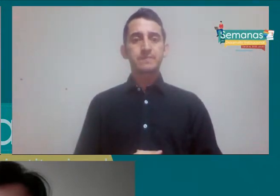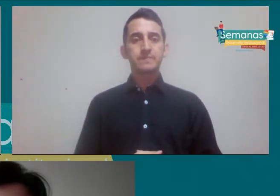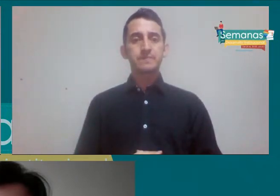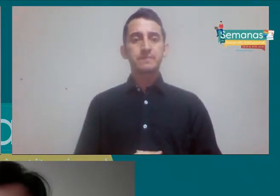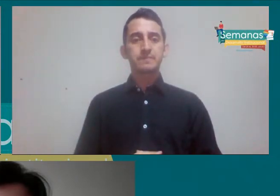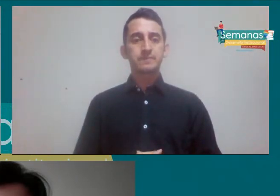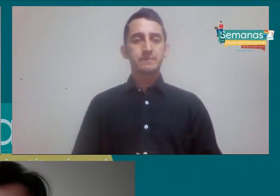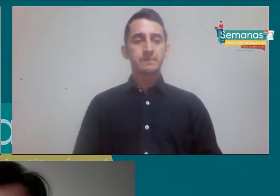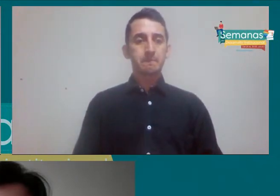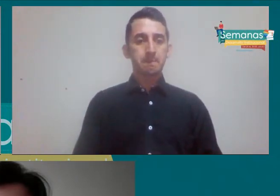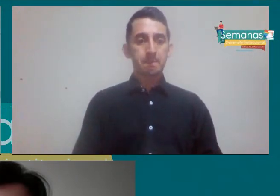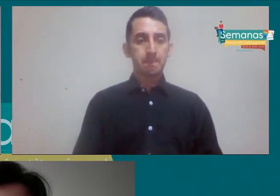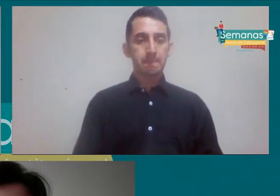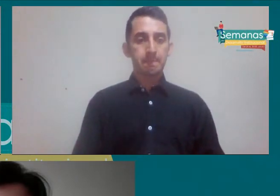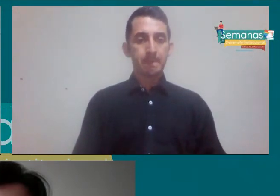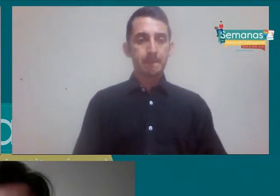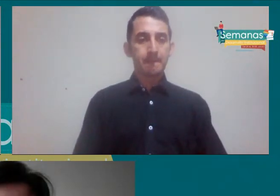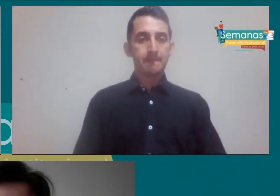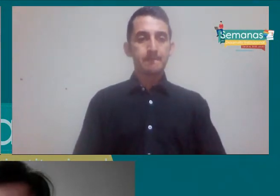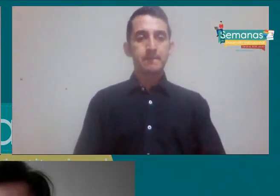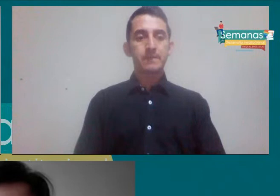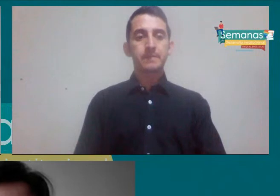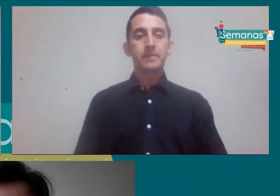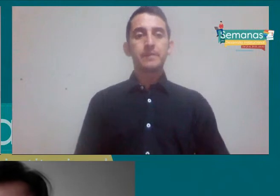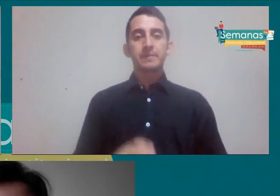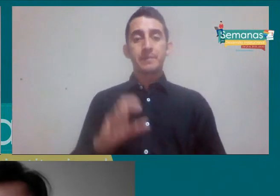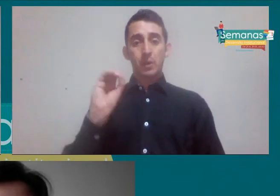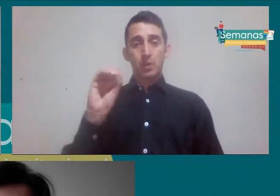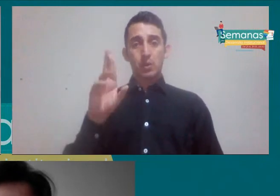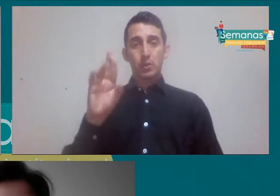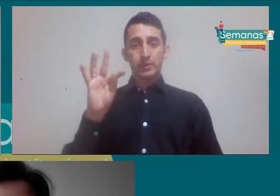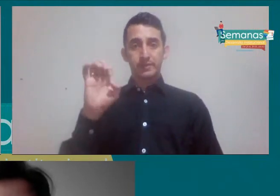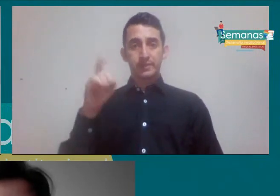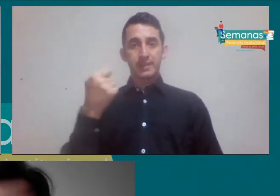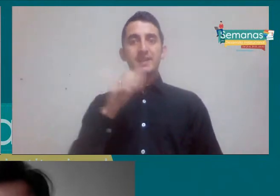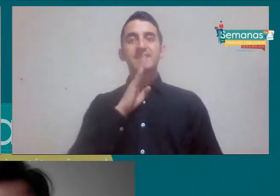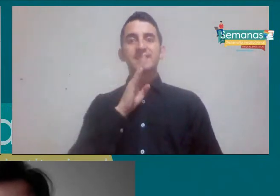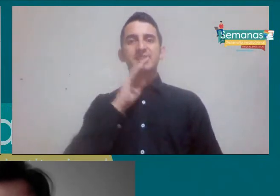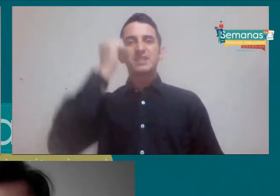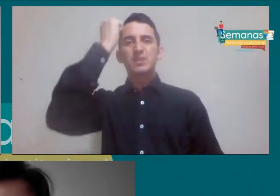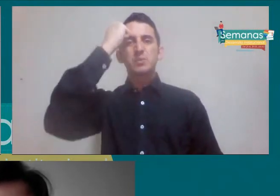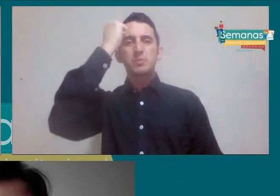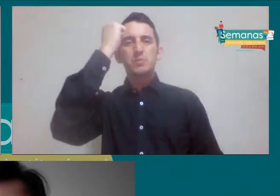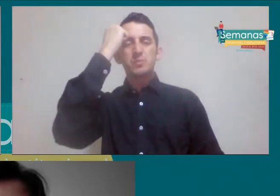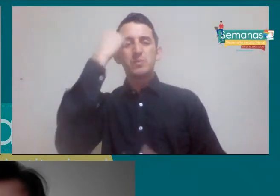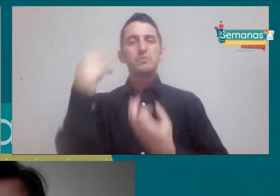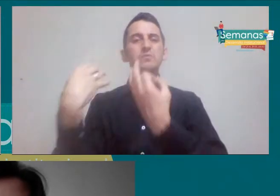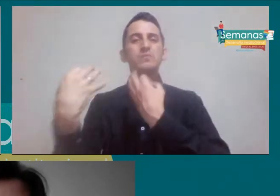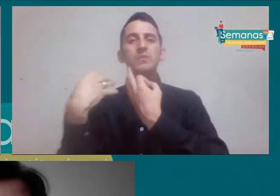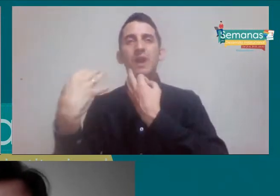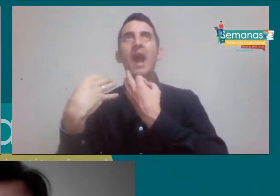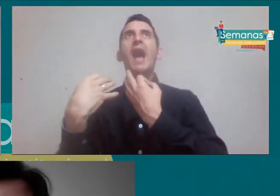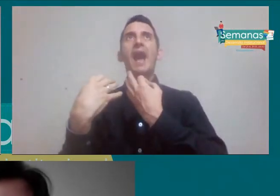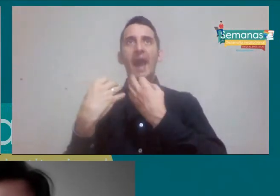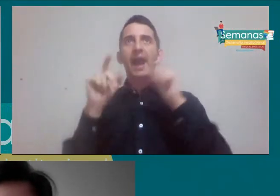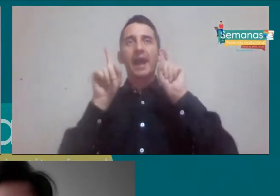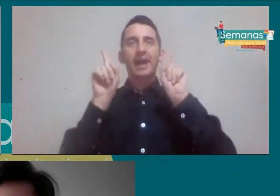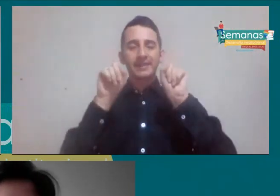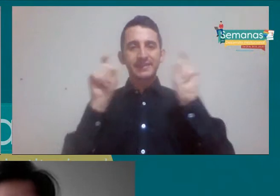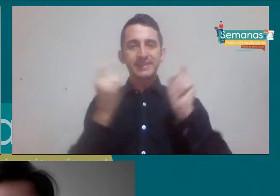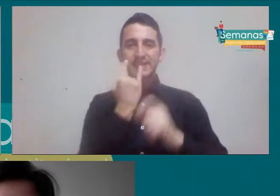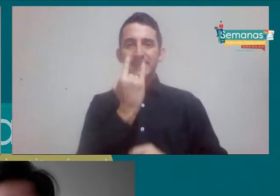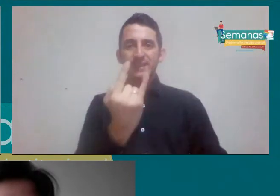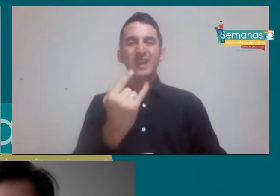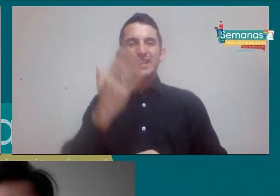bueno, bastante ahí con respecto al tema. Esperamos que pues les llegue a los profesores, que es lo que nos interesa. Todo está en la mente, como